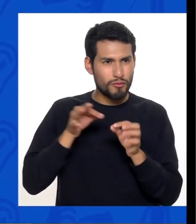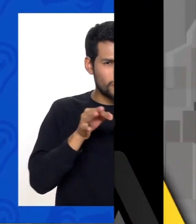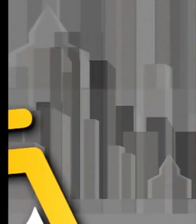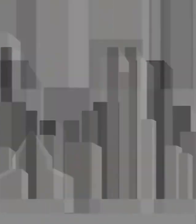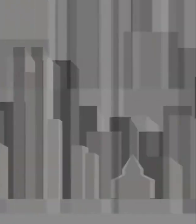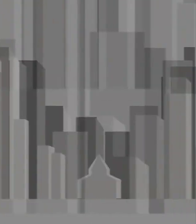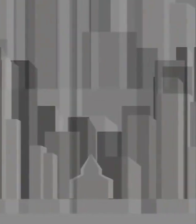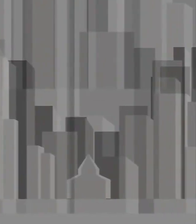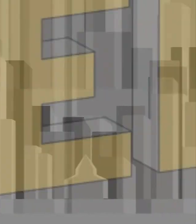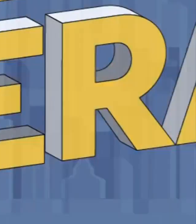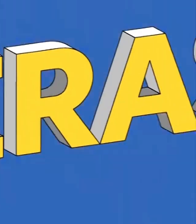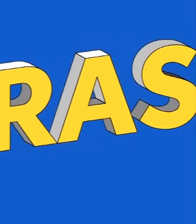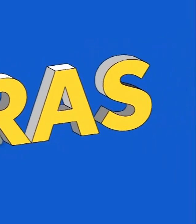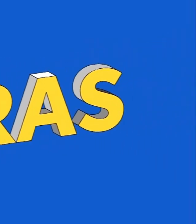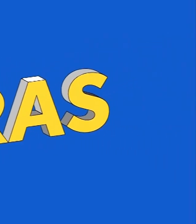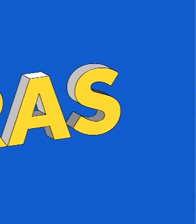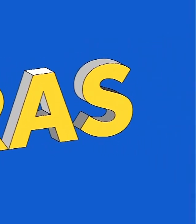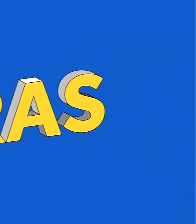localidades.